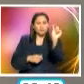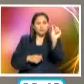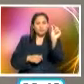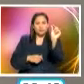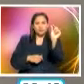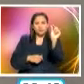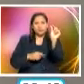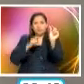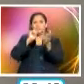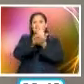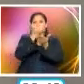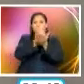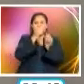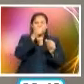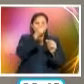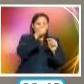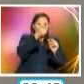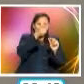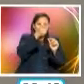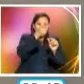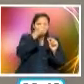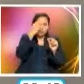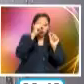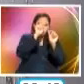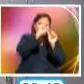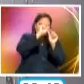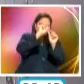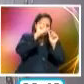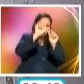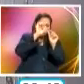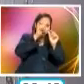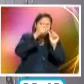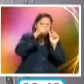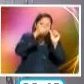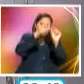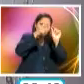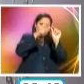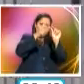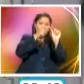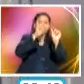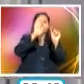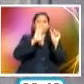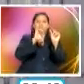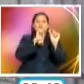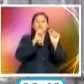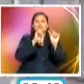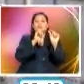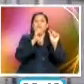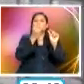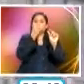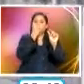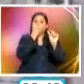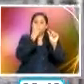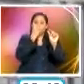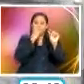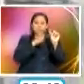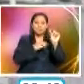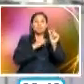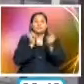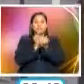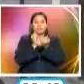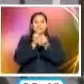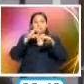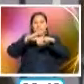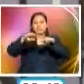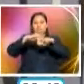el arroz, porque está jugando con esta idea así del arroz como un grano alimenticio, etcétera. Pero también, como podemos ver, los